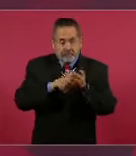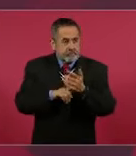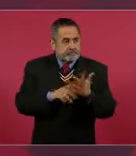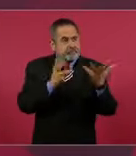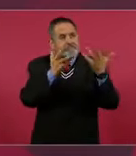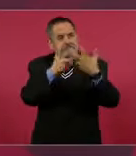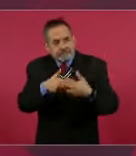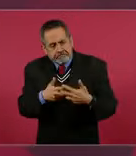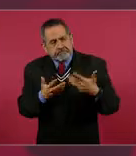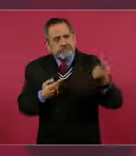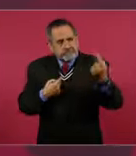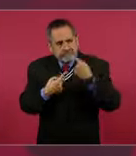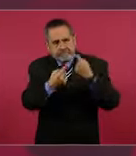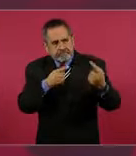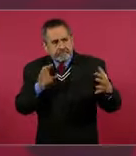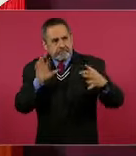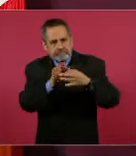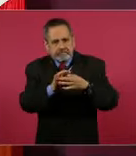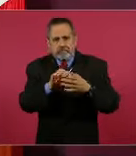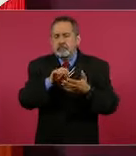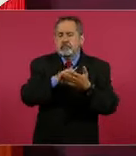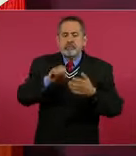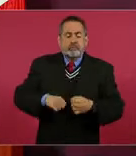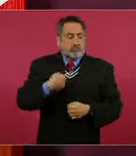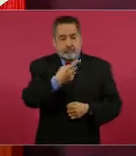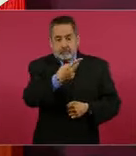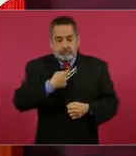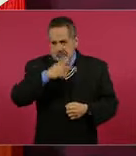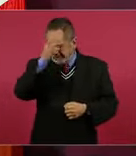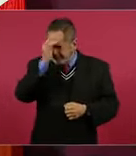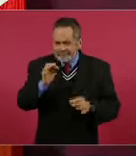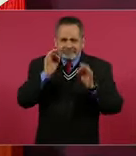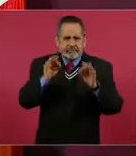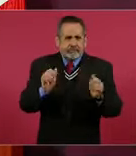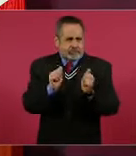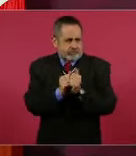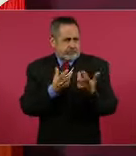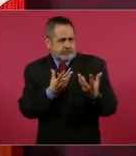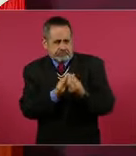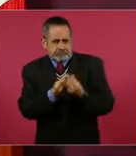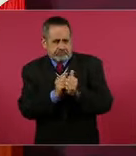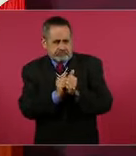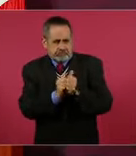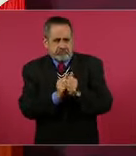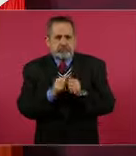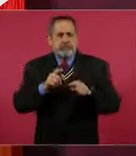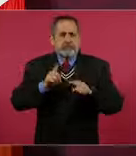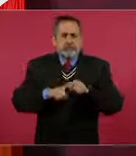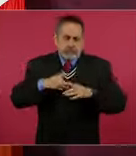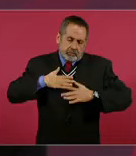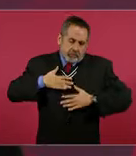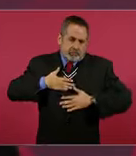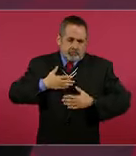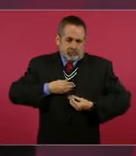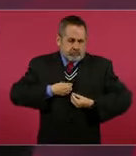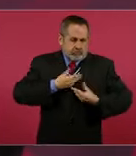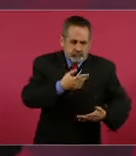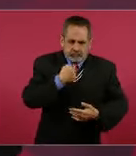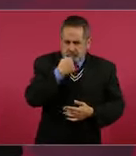armonizar, por ejemplo, celebramos mucho conjuntamente, bueno, al menos yo lo expresé,